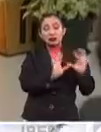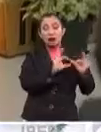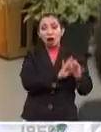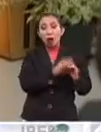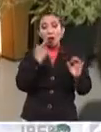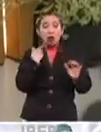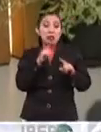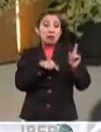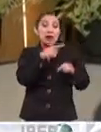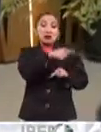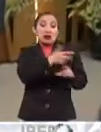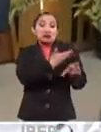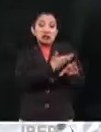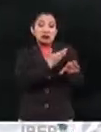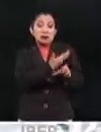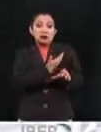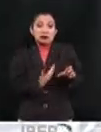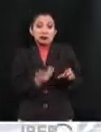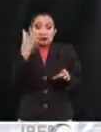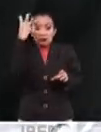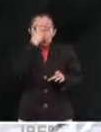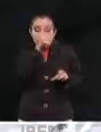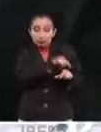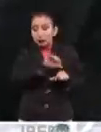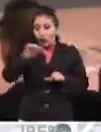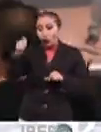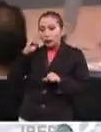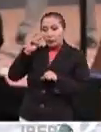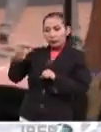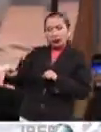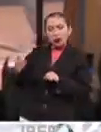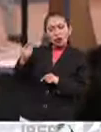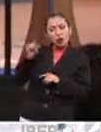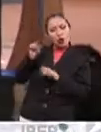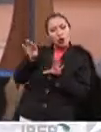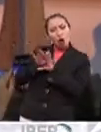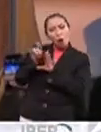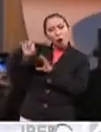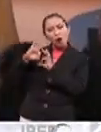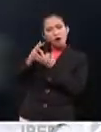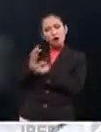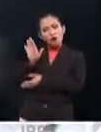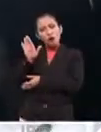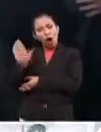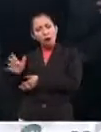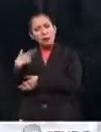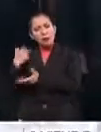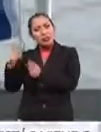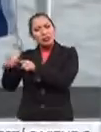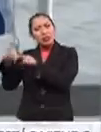que imponga Washington o la presidencia de Donald Trump. Y por el otro lado, algún tipo de mecanismo